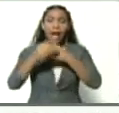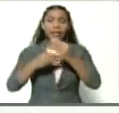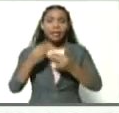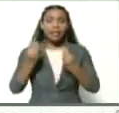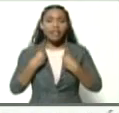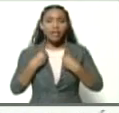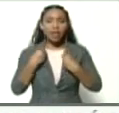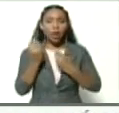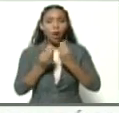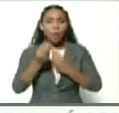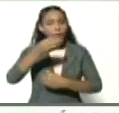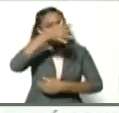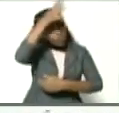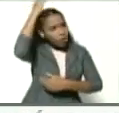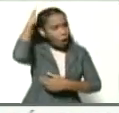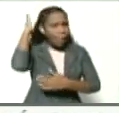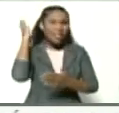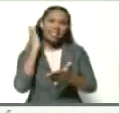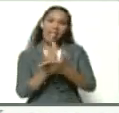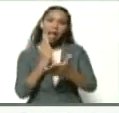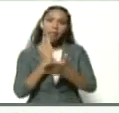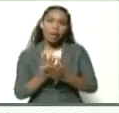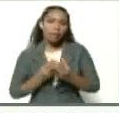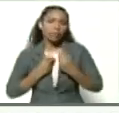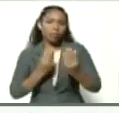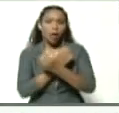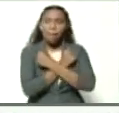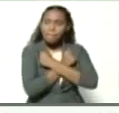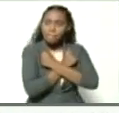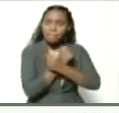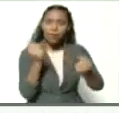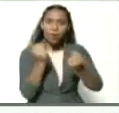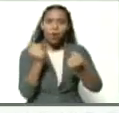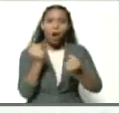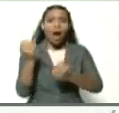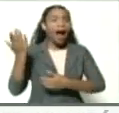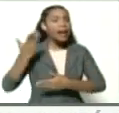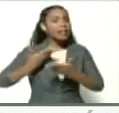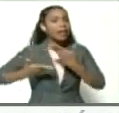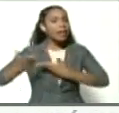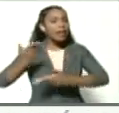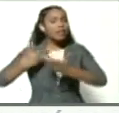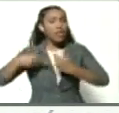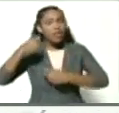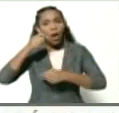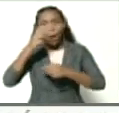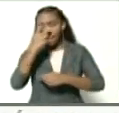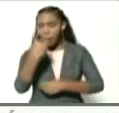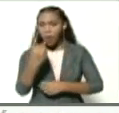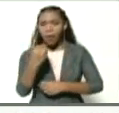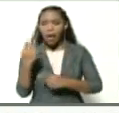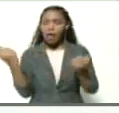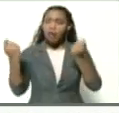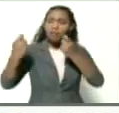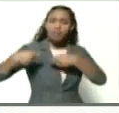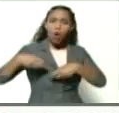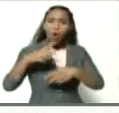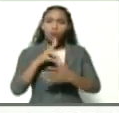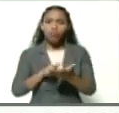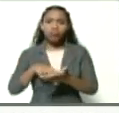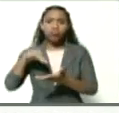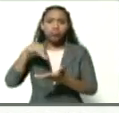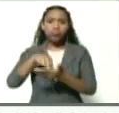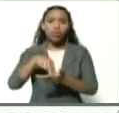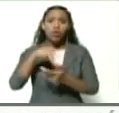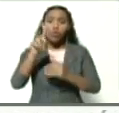Romero, siempre entregado al servicio de los pobres. Apostar por la resurrección, me dice por acá